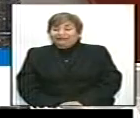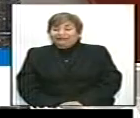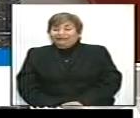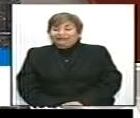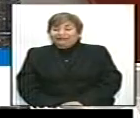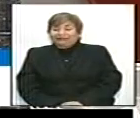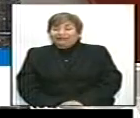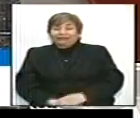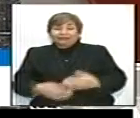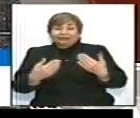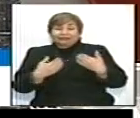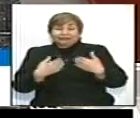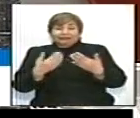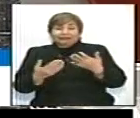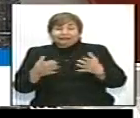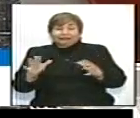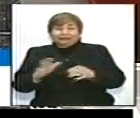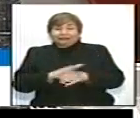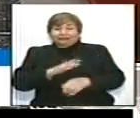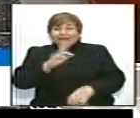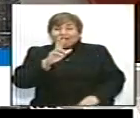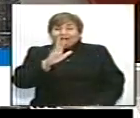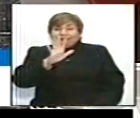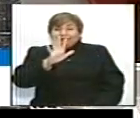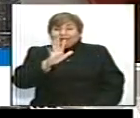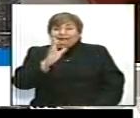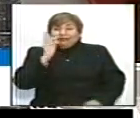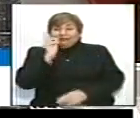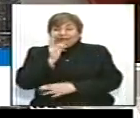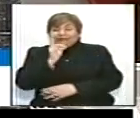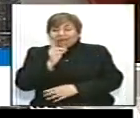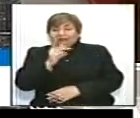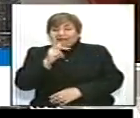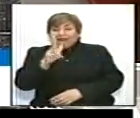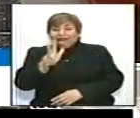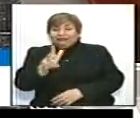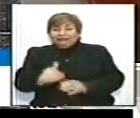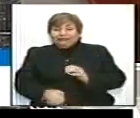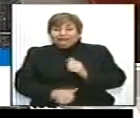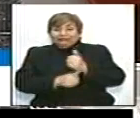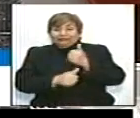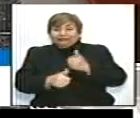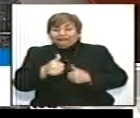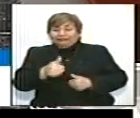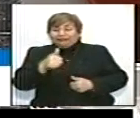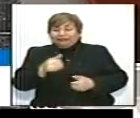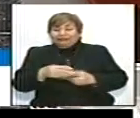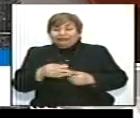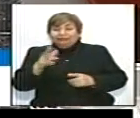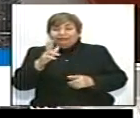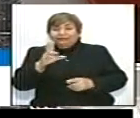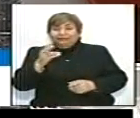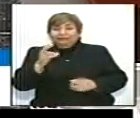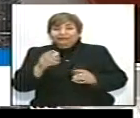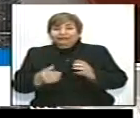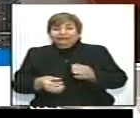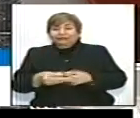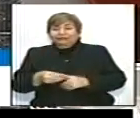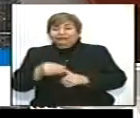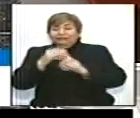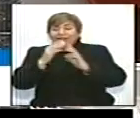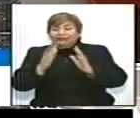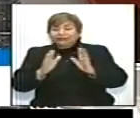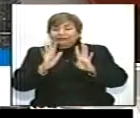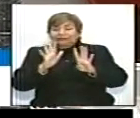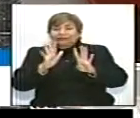un total de 35 docentes, 3 directivos, 17 especialistas y 9